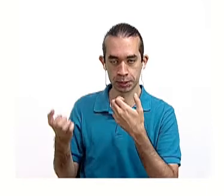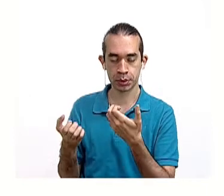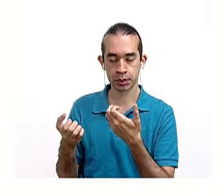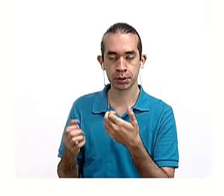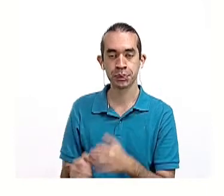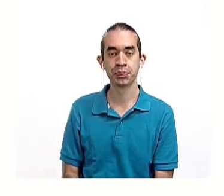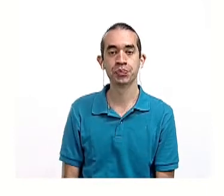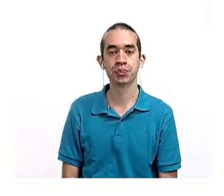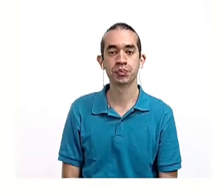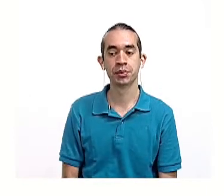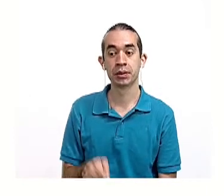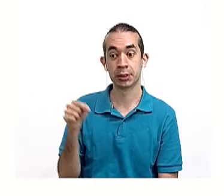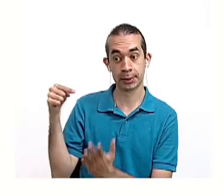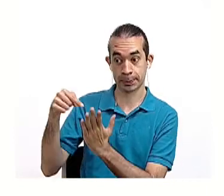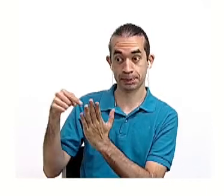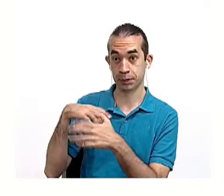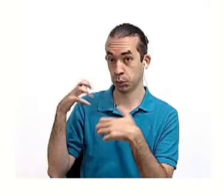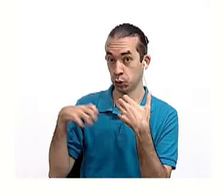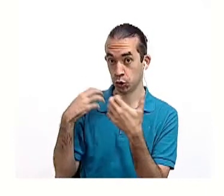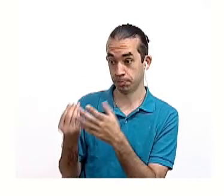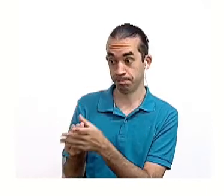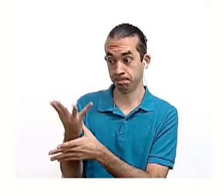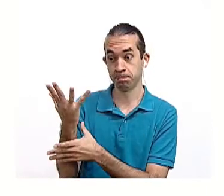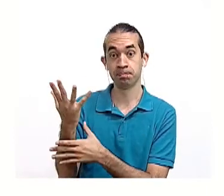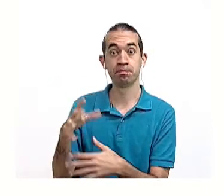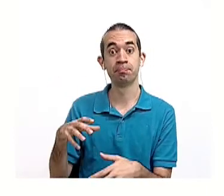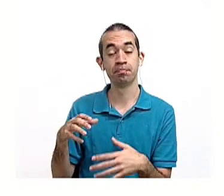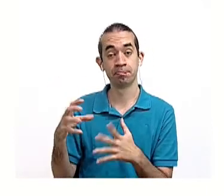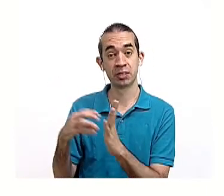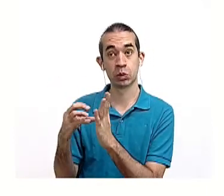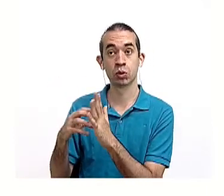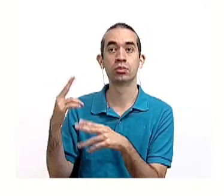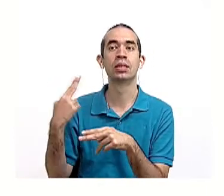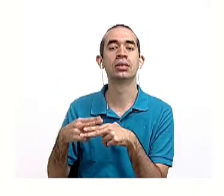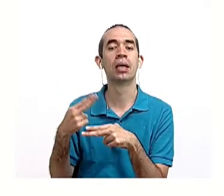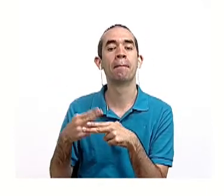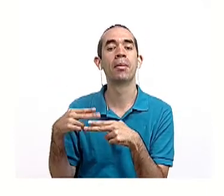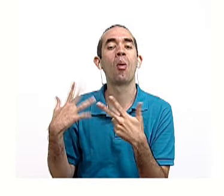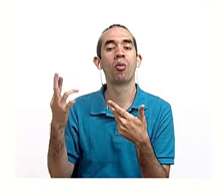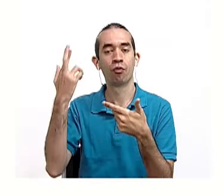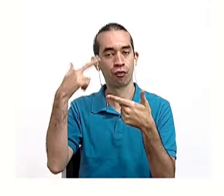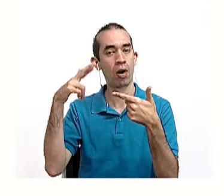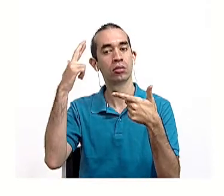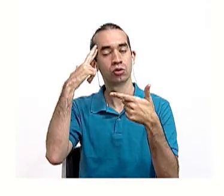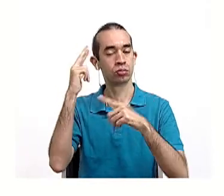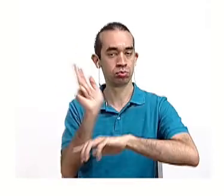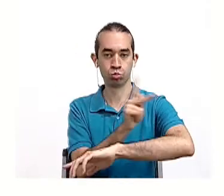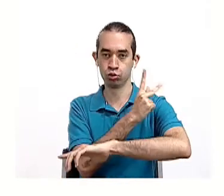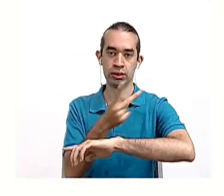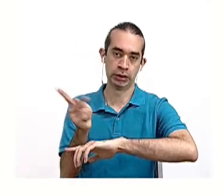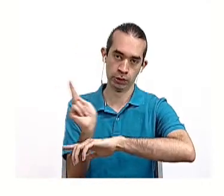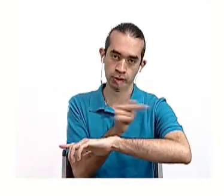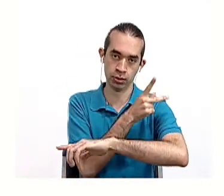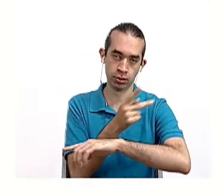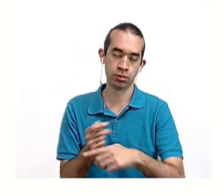y a esas emociones que predominan en el texto le llamamos motivo poético.